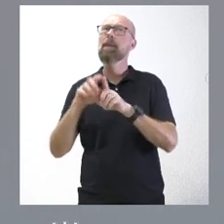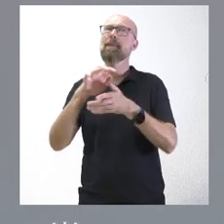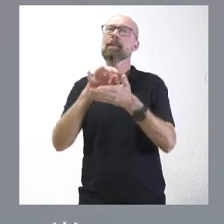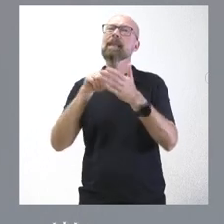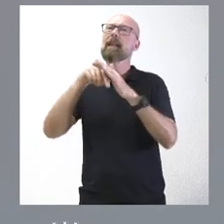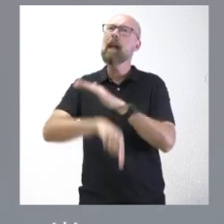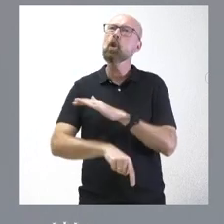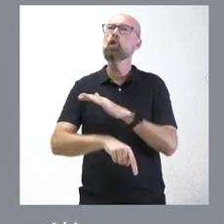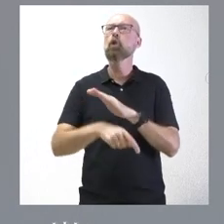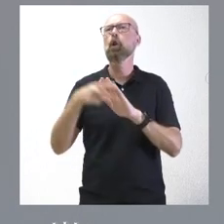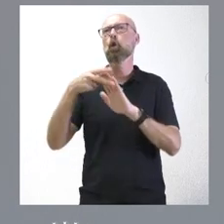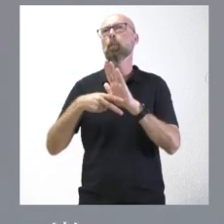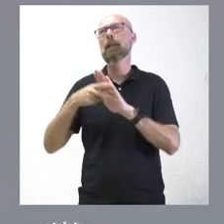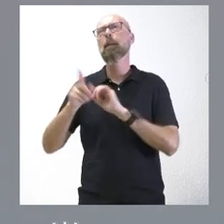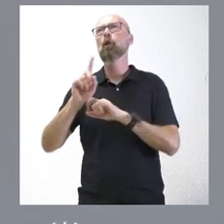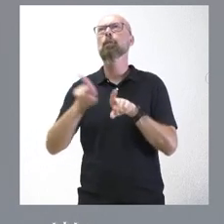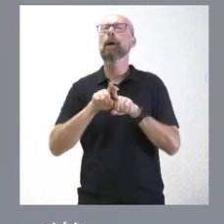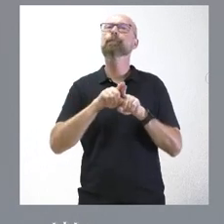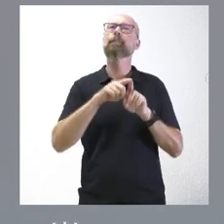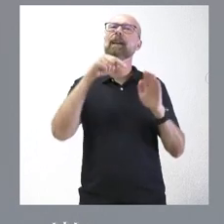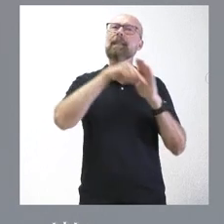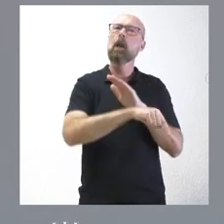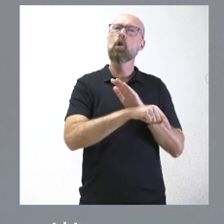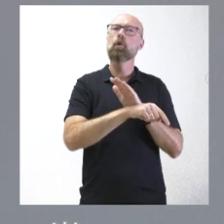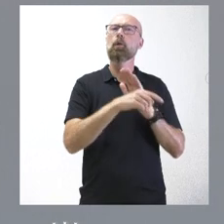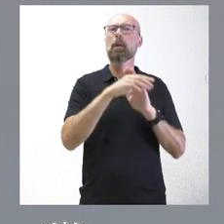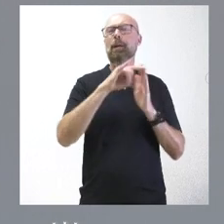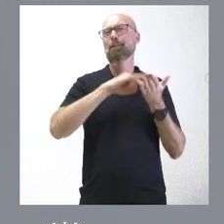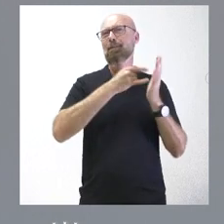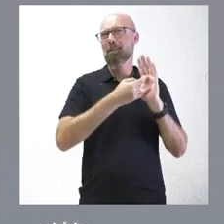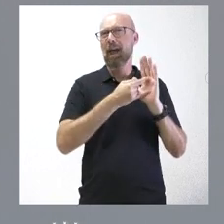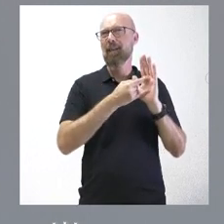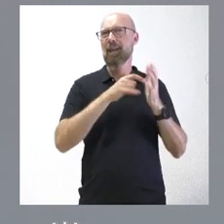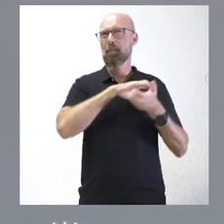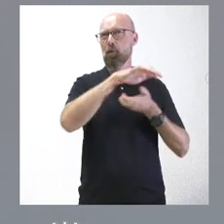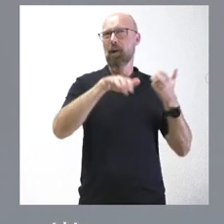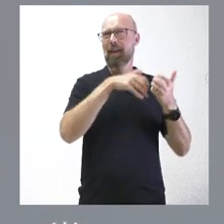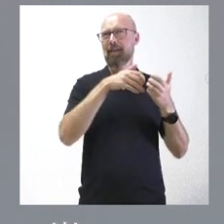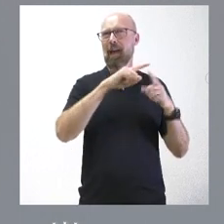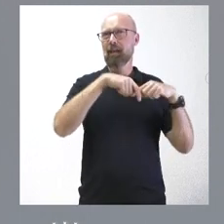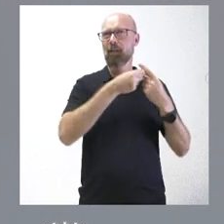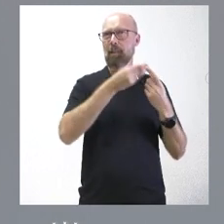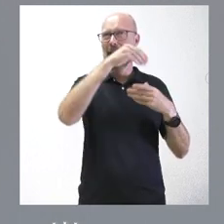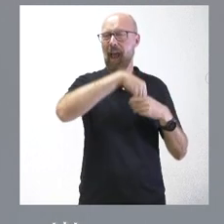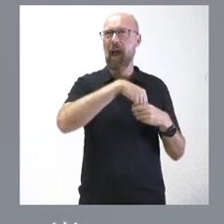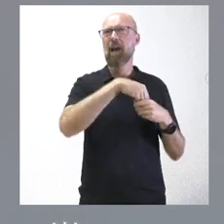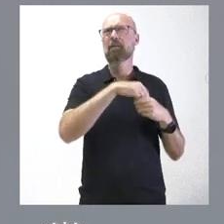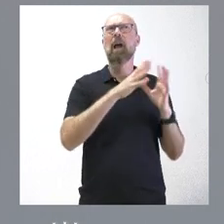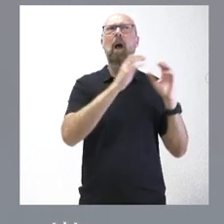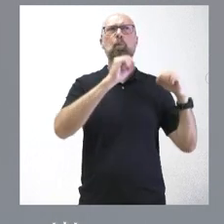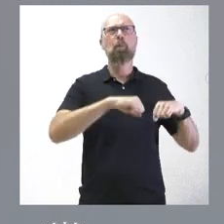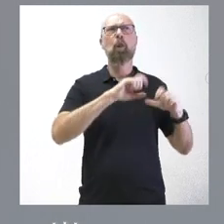el programa o del plan de violencia intrafamiliar que se aprobó por la junta de Castilla y león creo que fue a principios